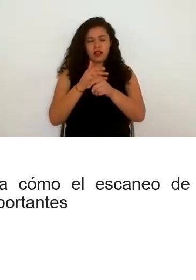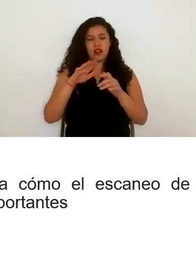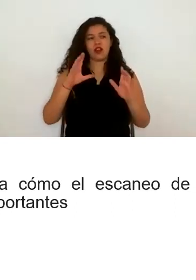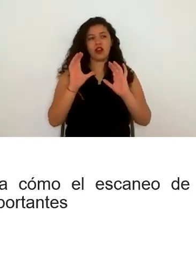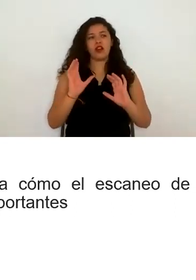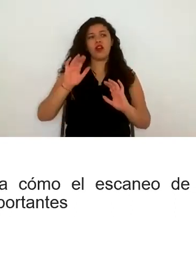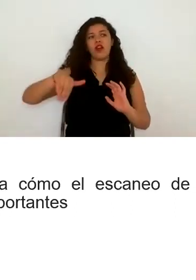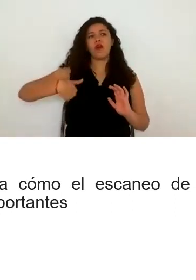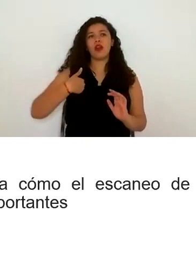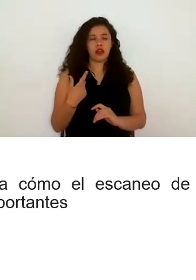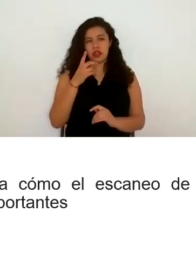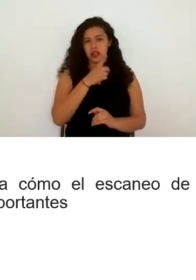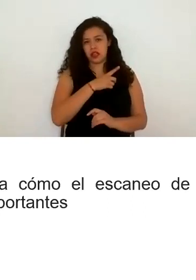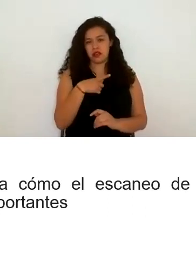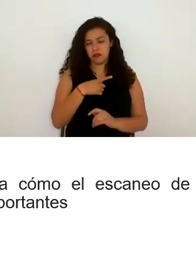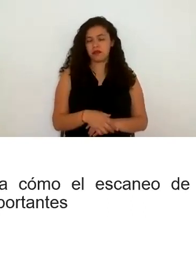conservar.